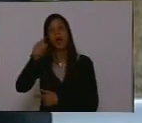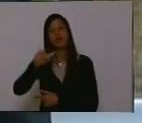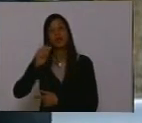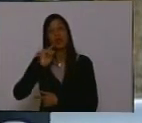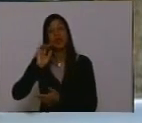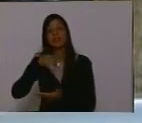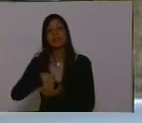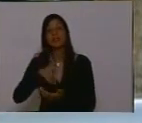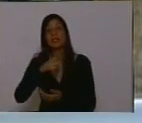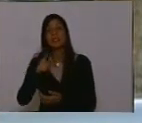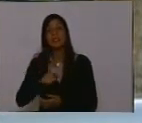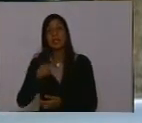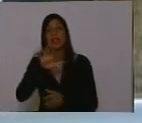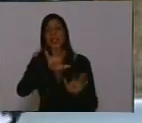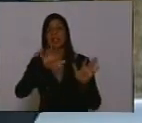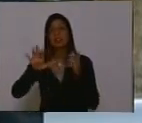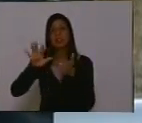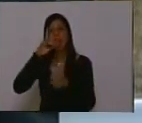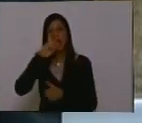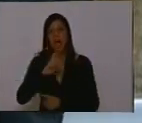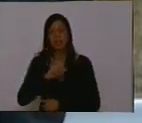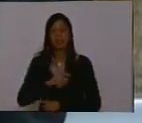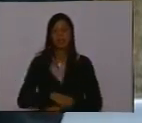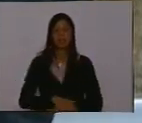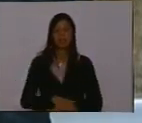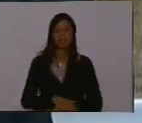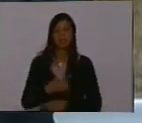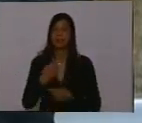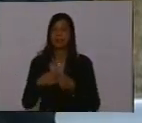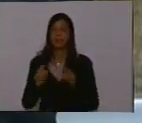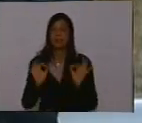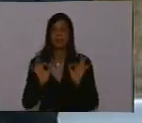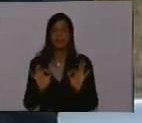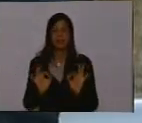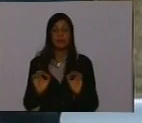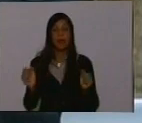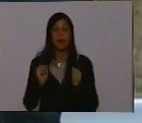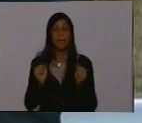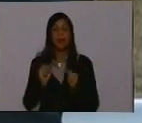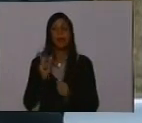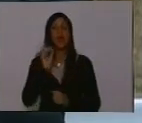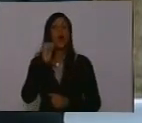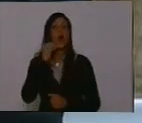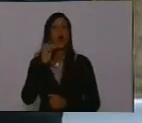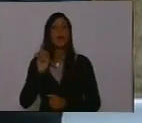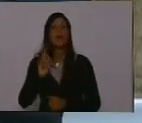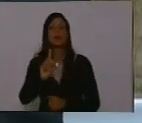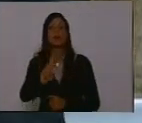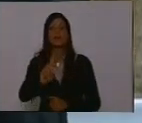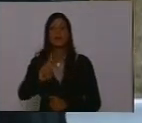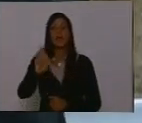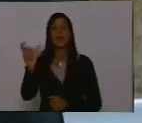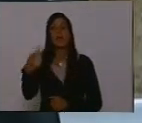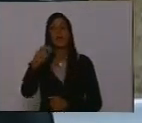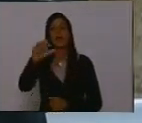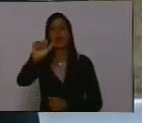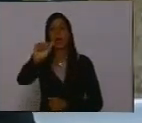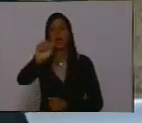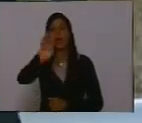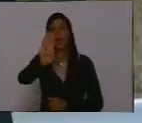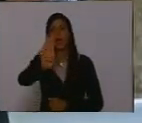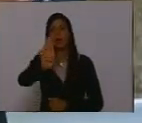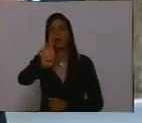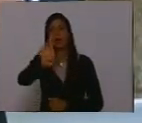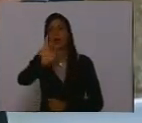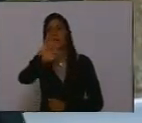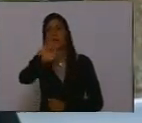particular, sobre todo para los merideños, el joven Gabriel Picón, que se lanzó y